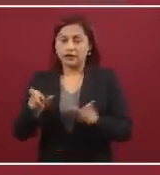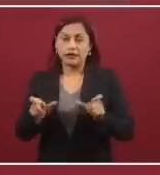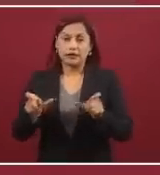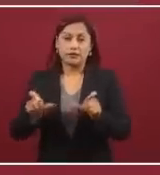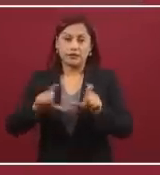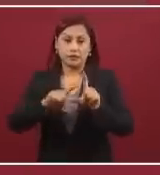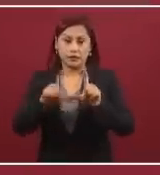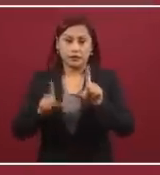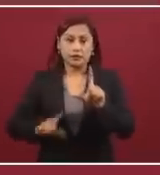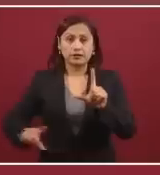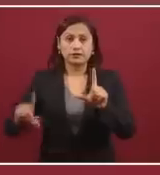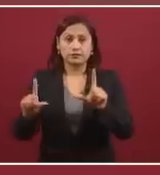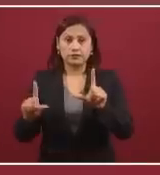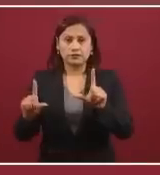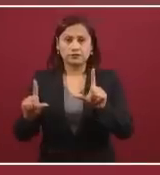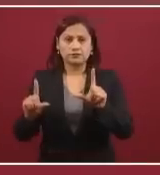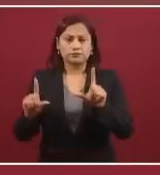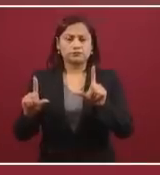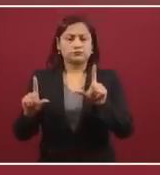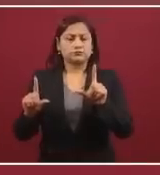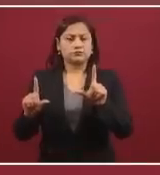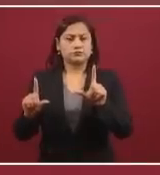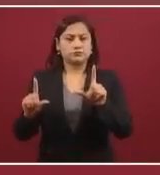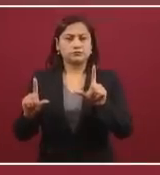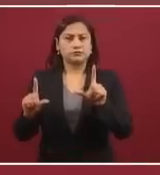va a ganar